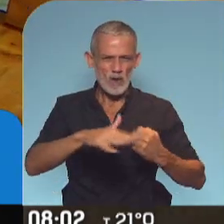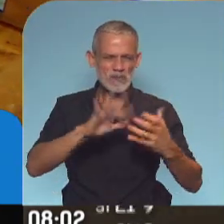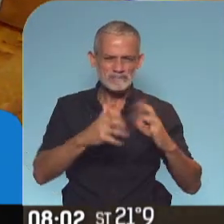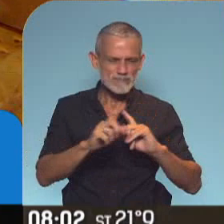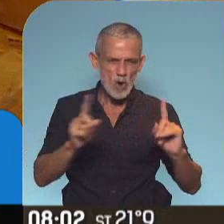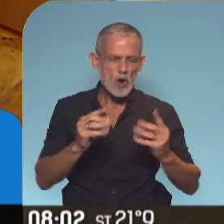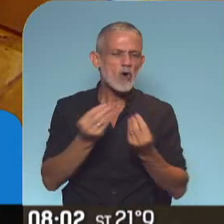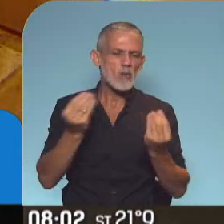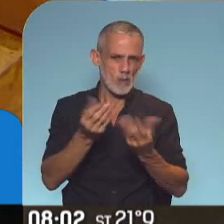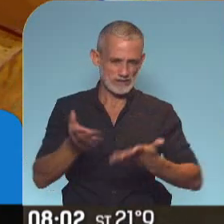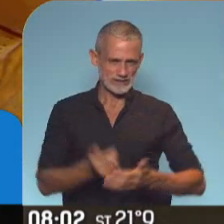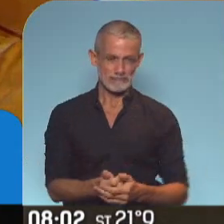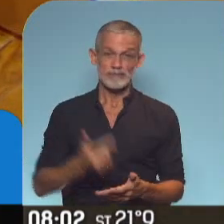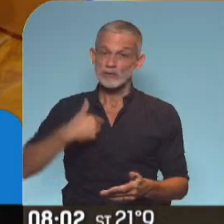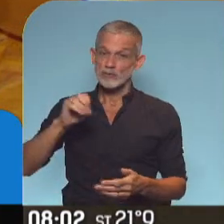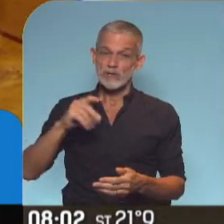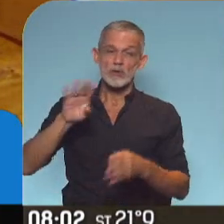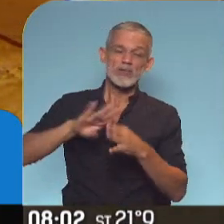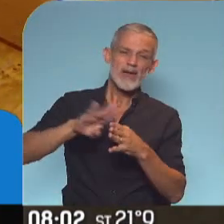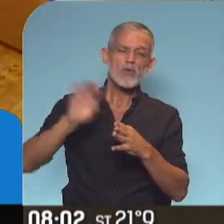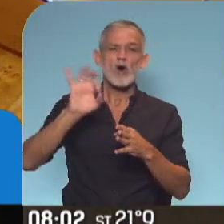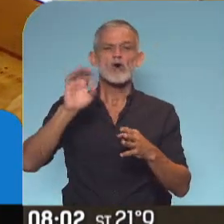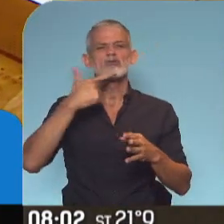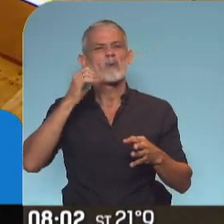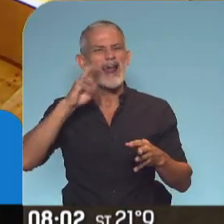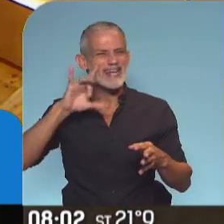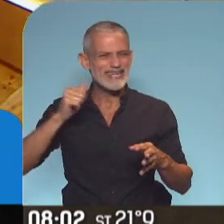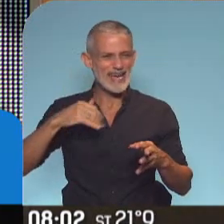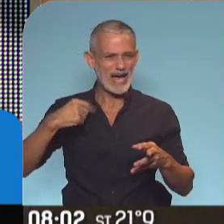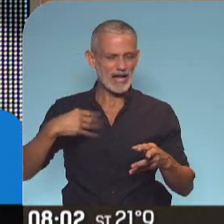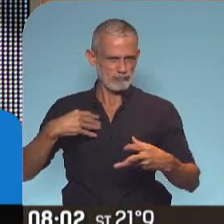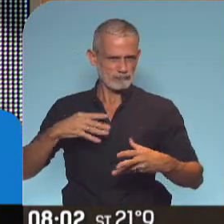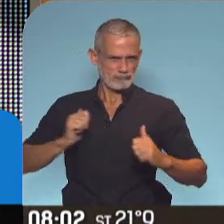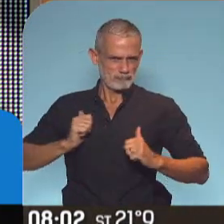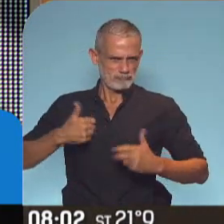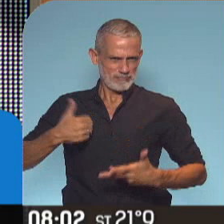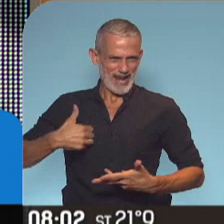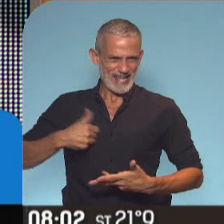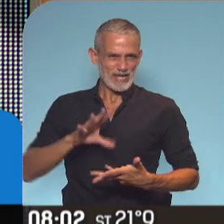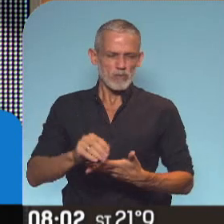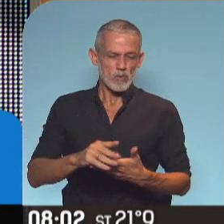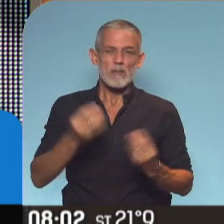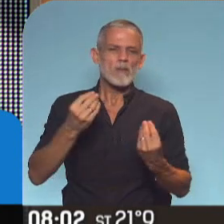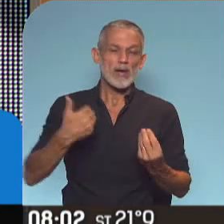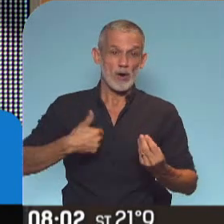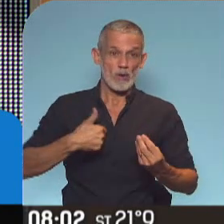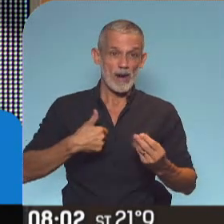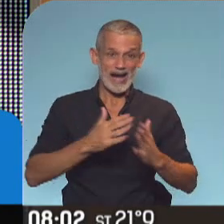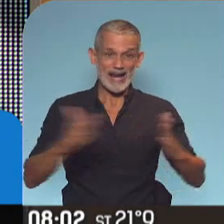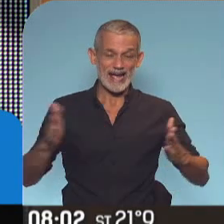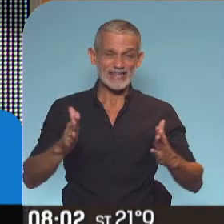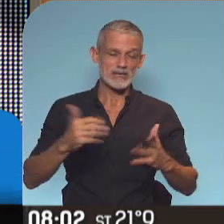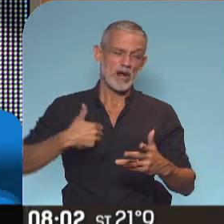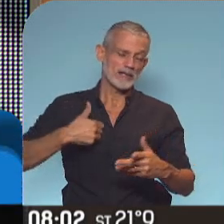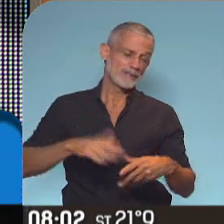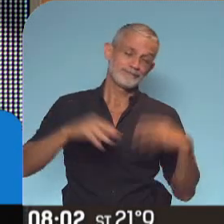plan económico? Bueno, yo lo he llamado deuda o soberanía por la sencilla razón de que el gobierno argentino, desde la dictadura militar, resignó la soberanía del